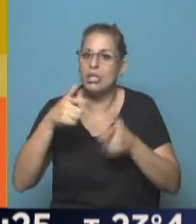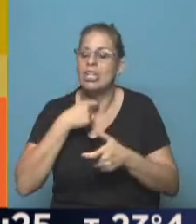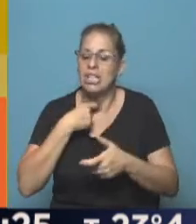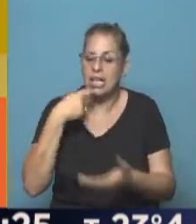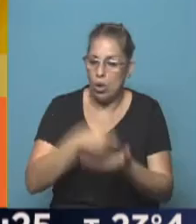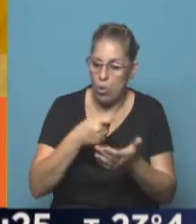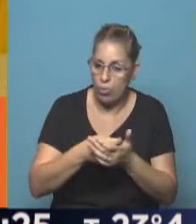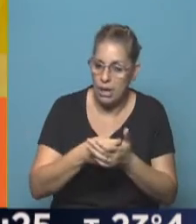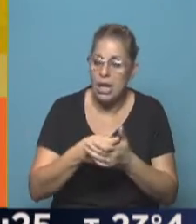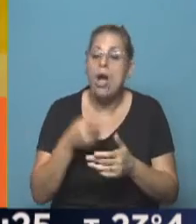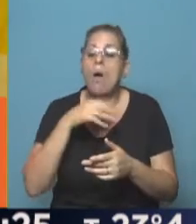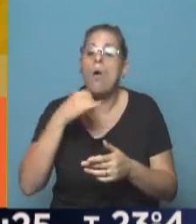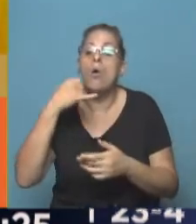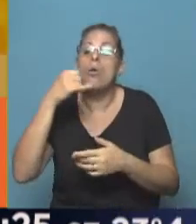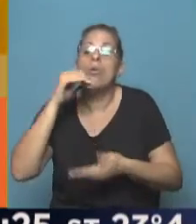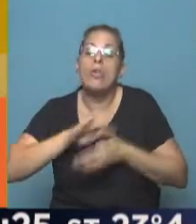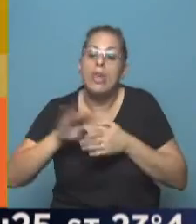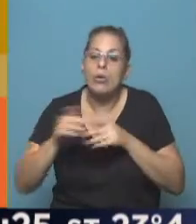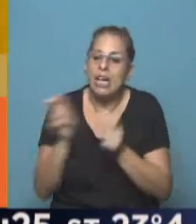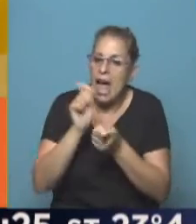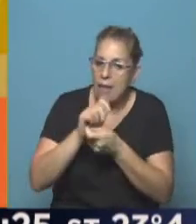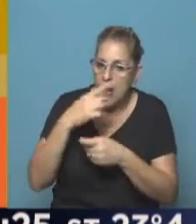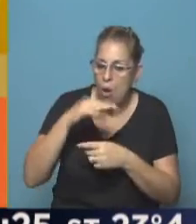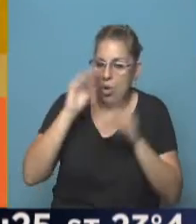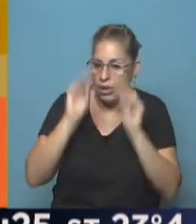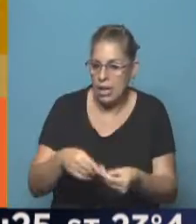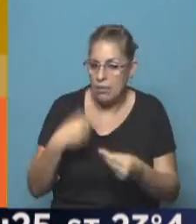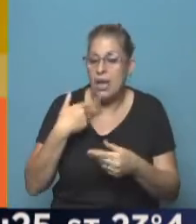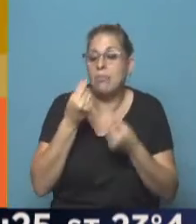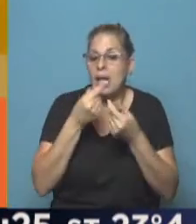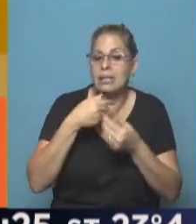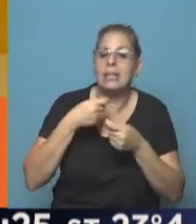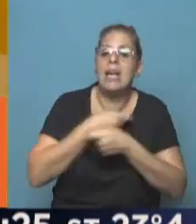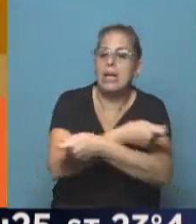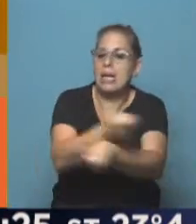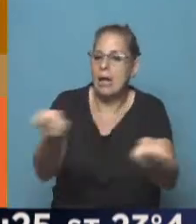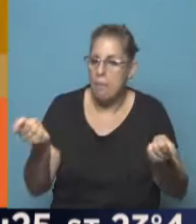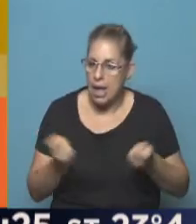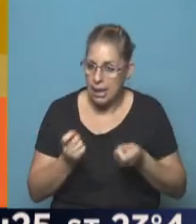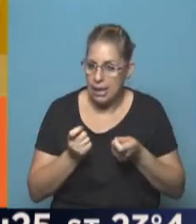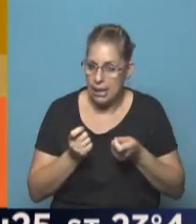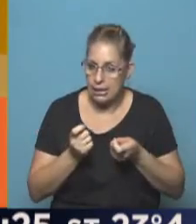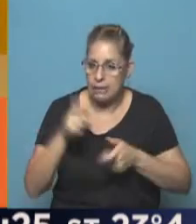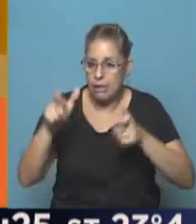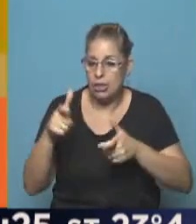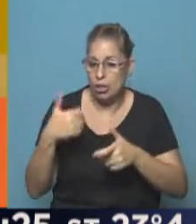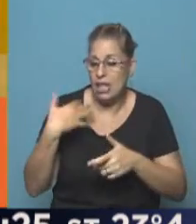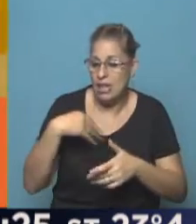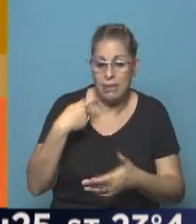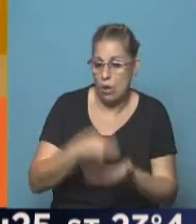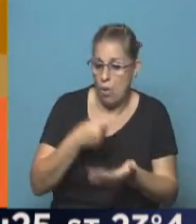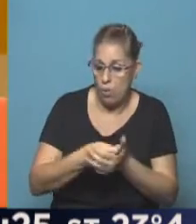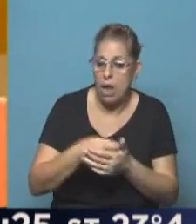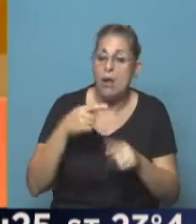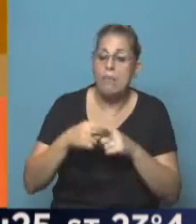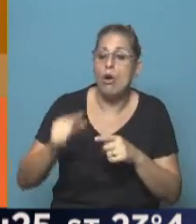reestructure o refinancie la deuda, o se decreta la quiebra y se liquidan los activos repartiendo lo que haya entre los acreedores a prorrata de sus